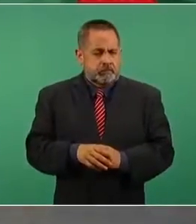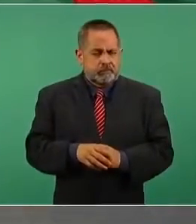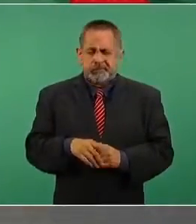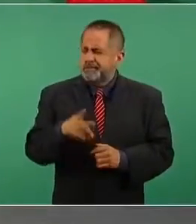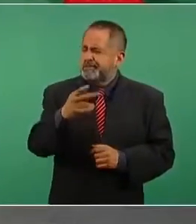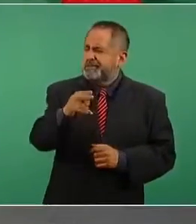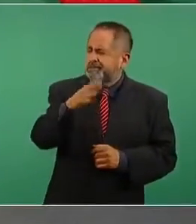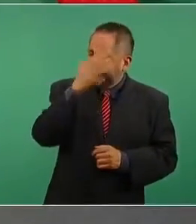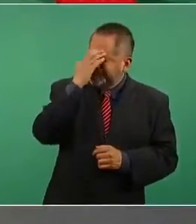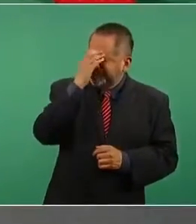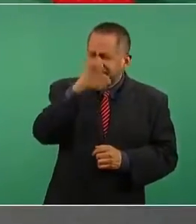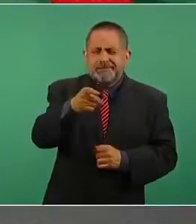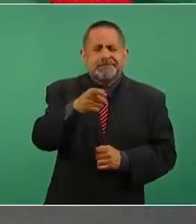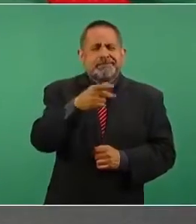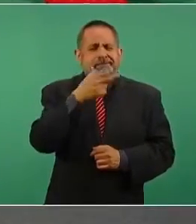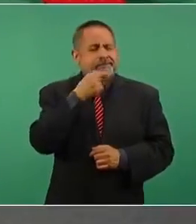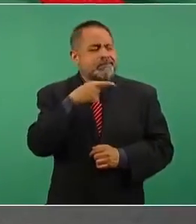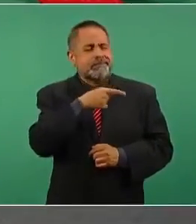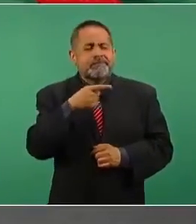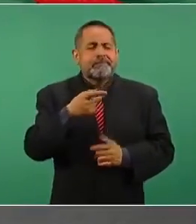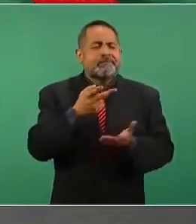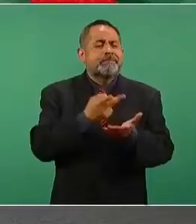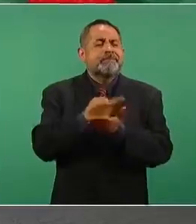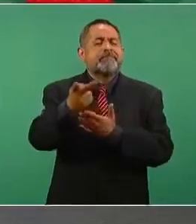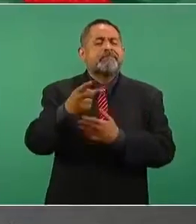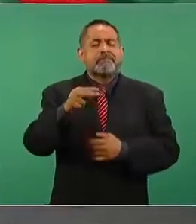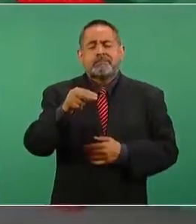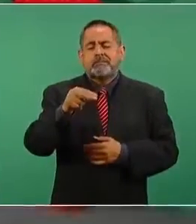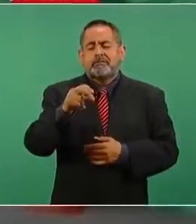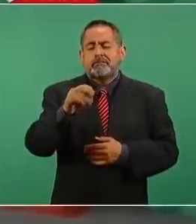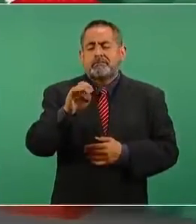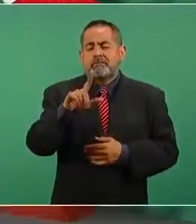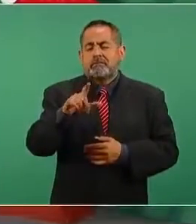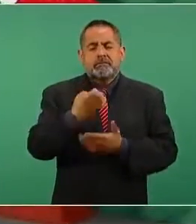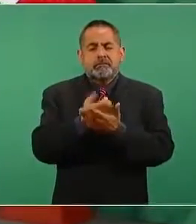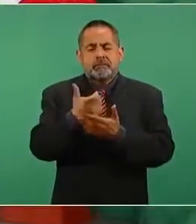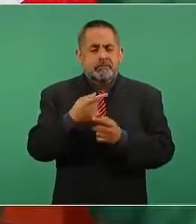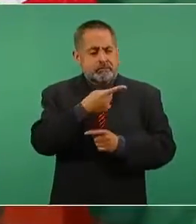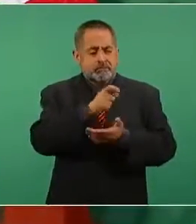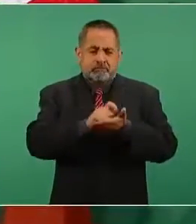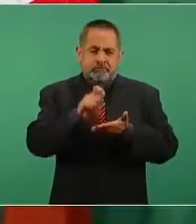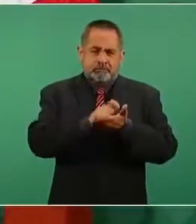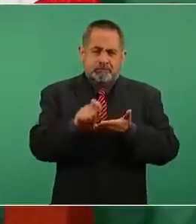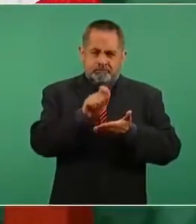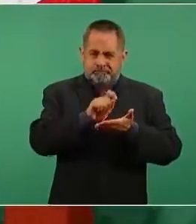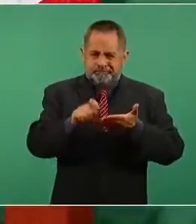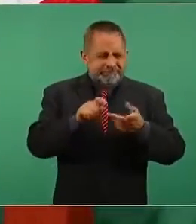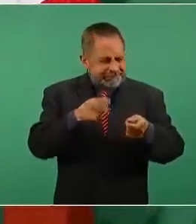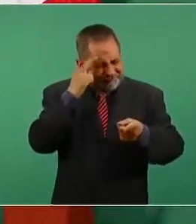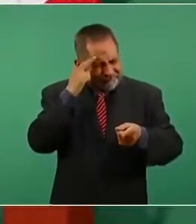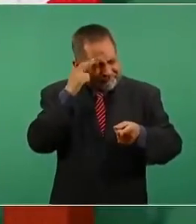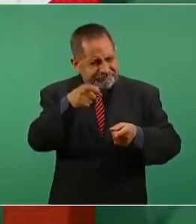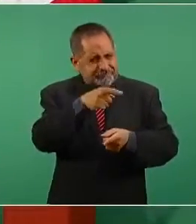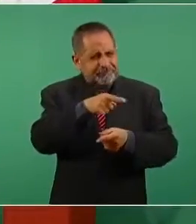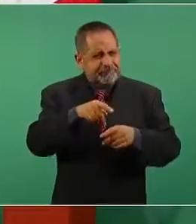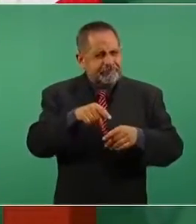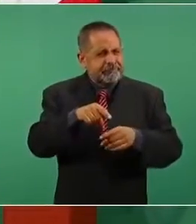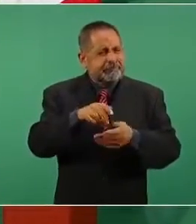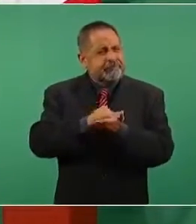uno que fue premio Nobel de Economía, que es articulista del New York